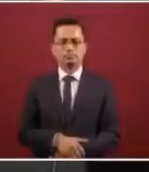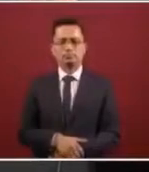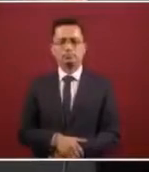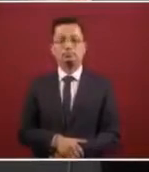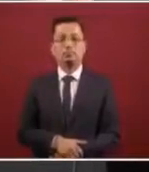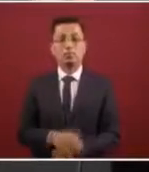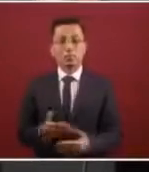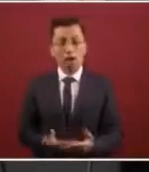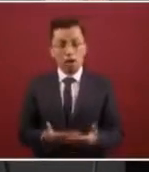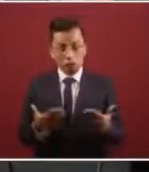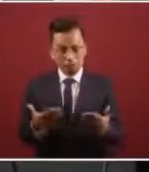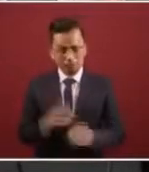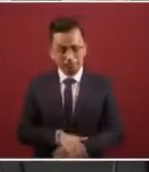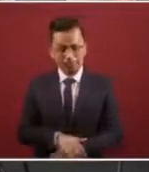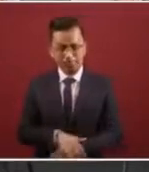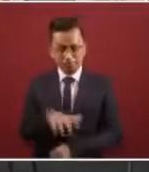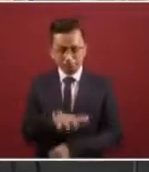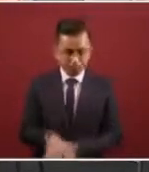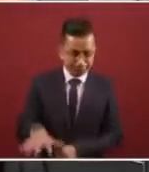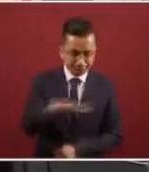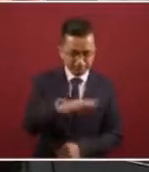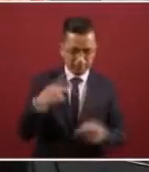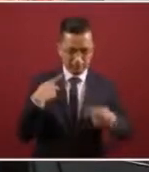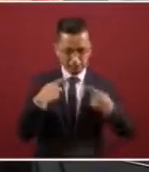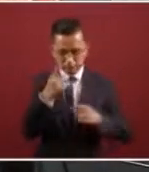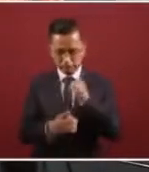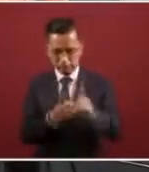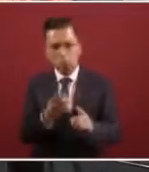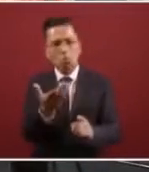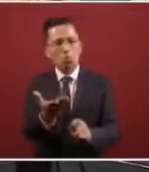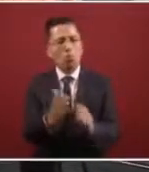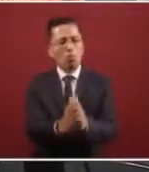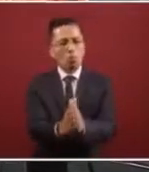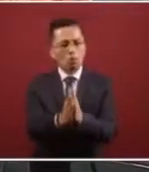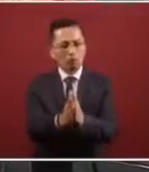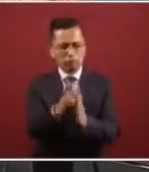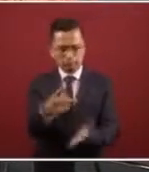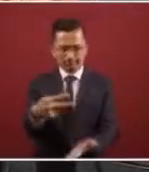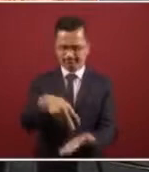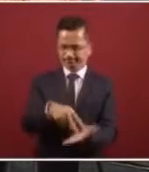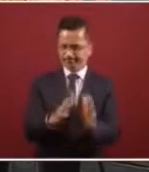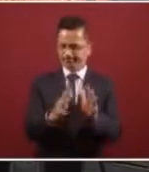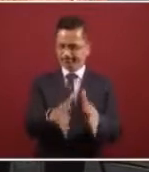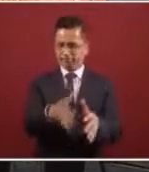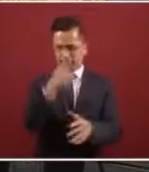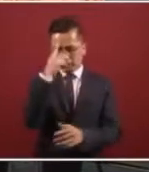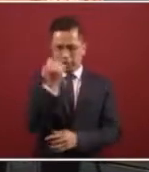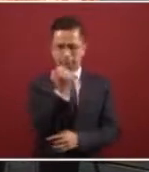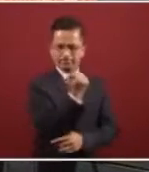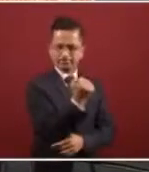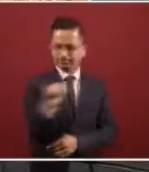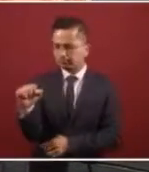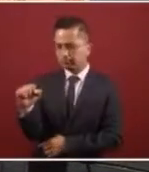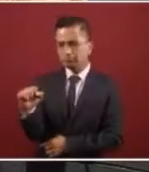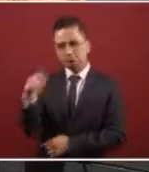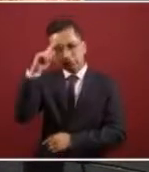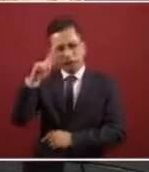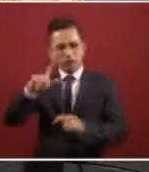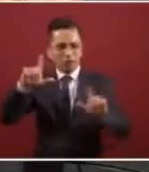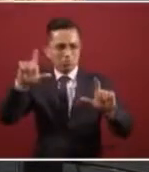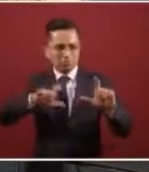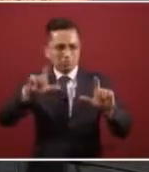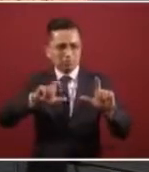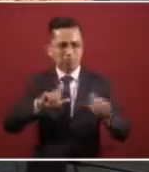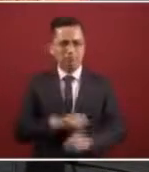Pedimos a todos los deportistas presentes permanecer de pie y dar media vuelta en sus lugares para llevar a cabo la toma de fotografía